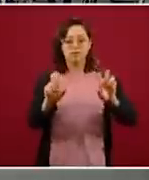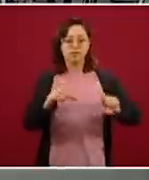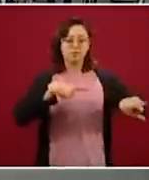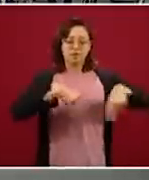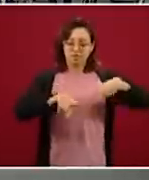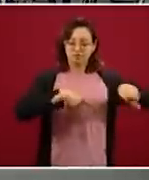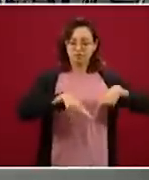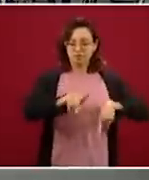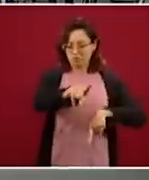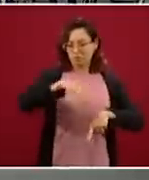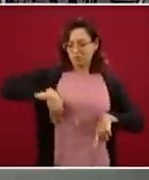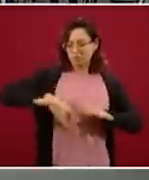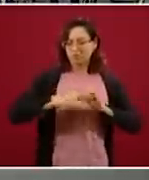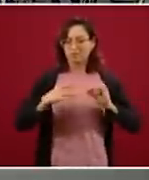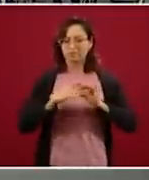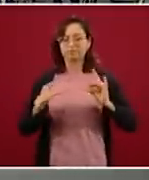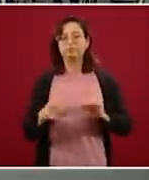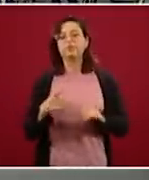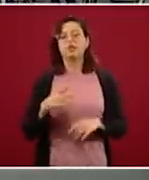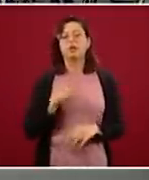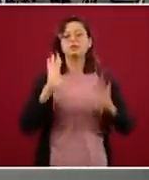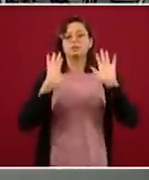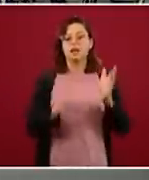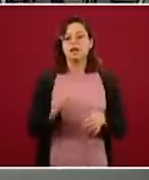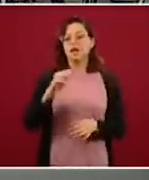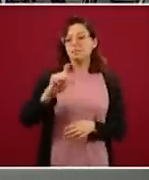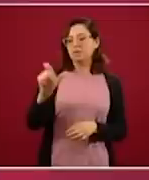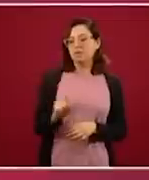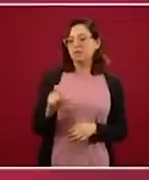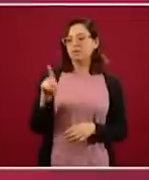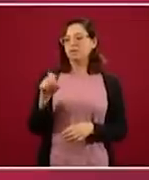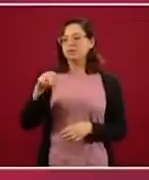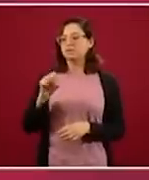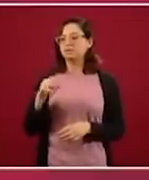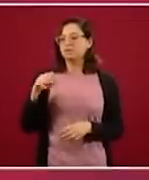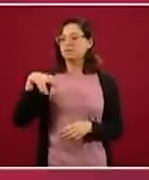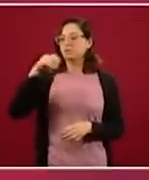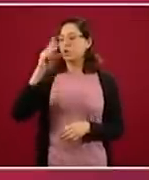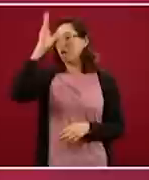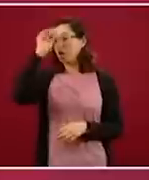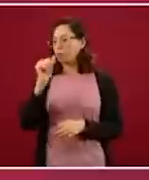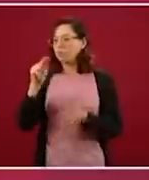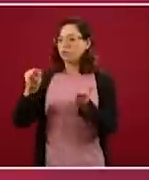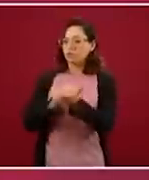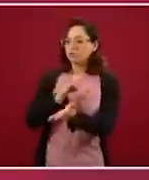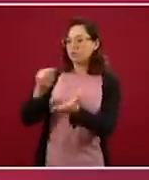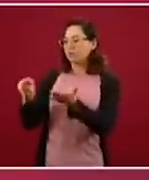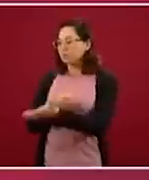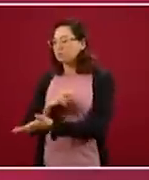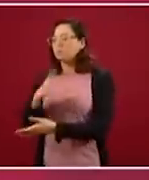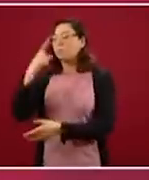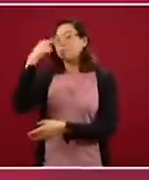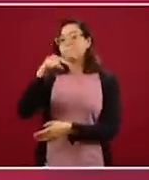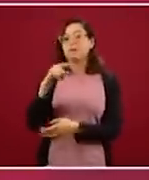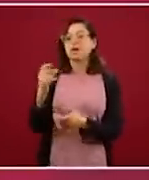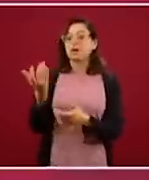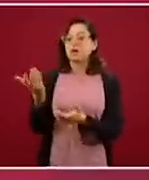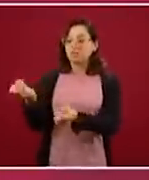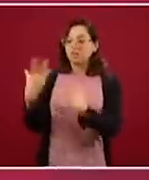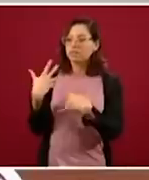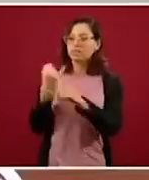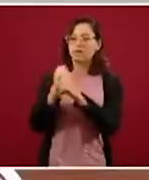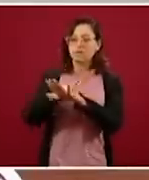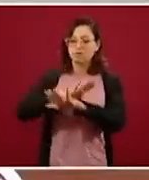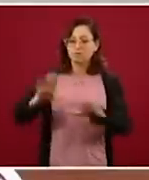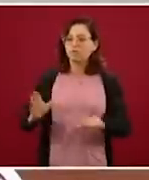Primero, se firmó un convenio de colaboración con Liga MX y Liga de Ascenso para tener información de respecto a las